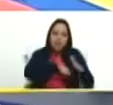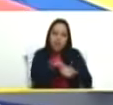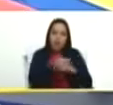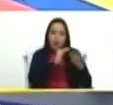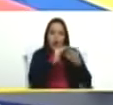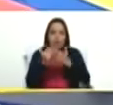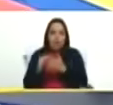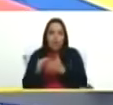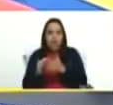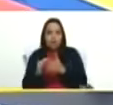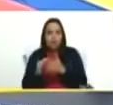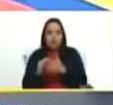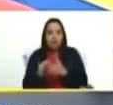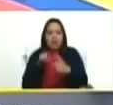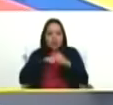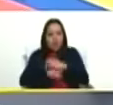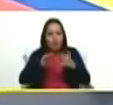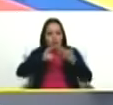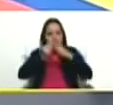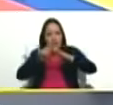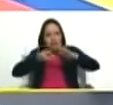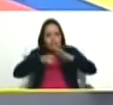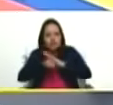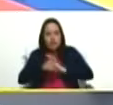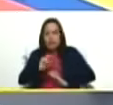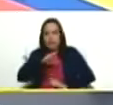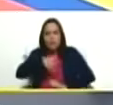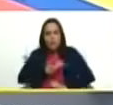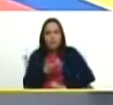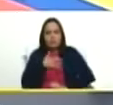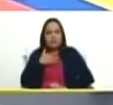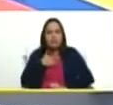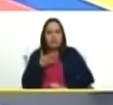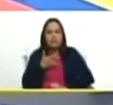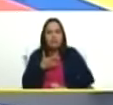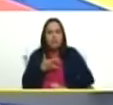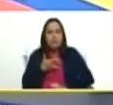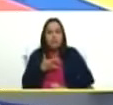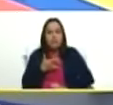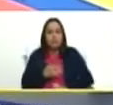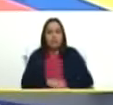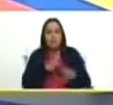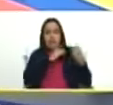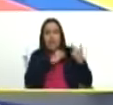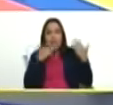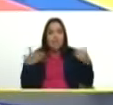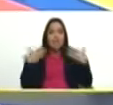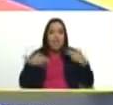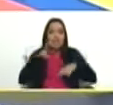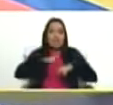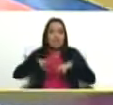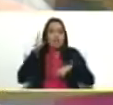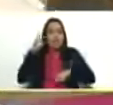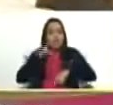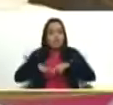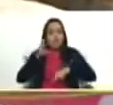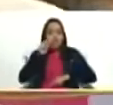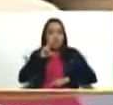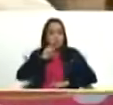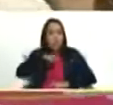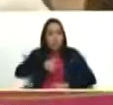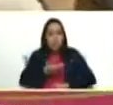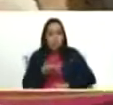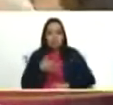barrio, allí, que no pueden sentir la esperanza, la alegría de un niño y de una niña, no lo pueden sentir, no